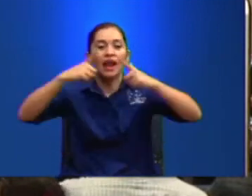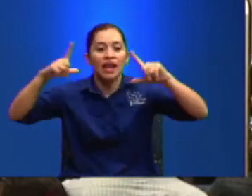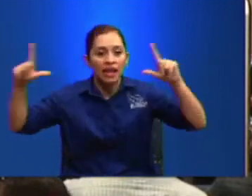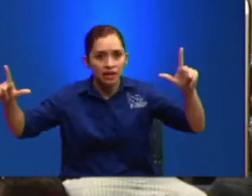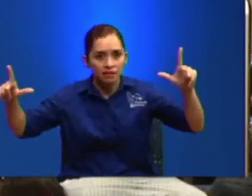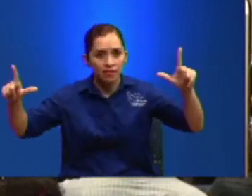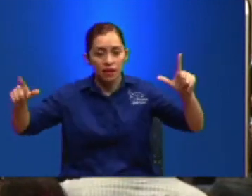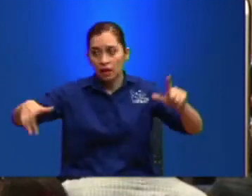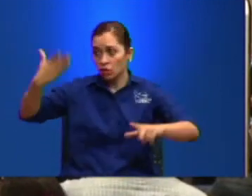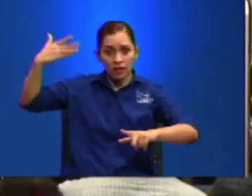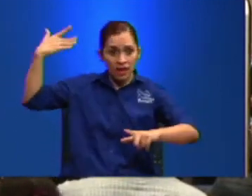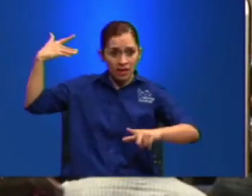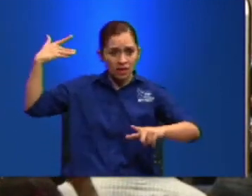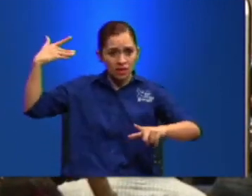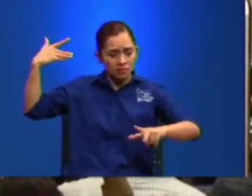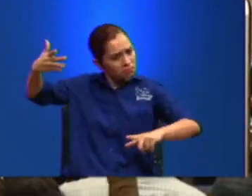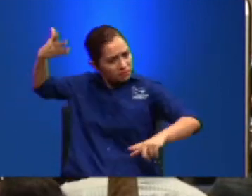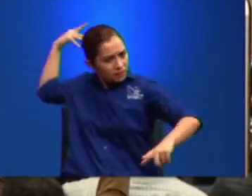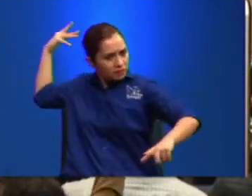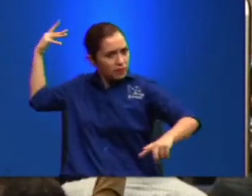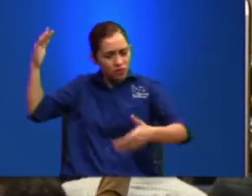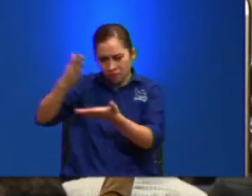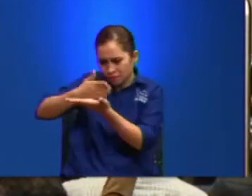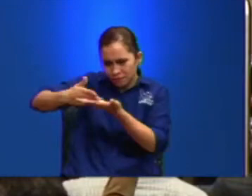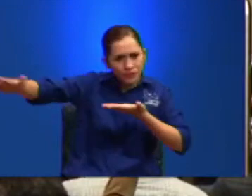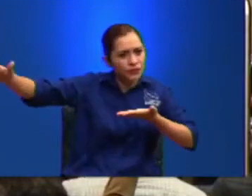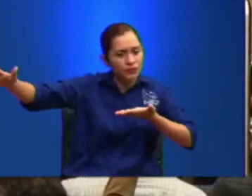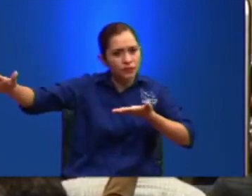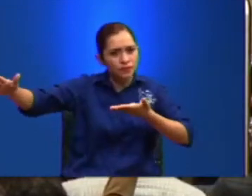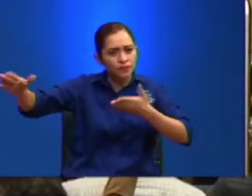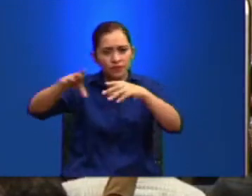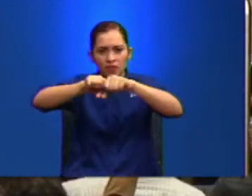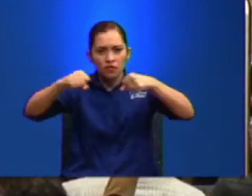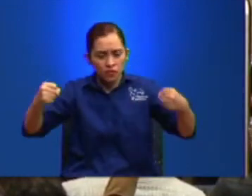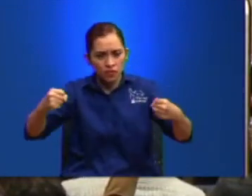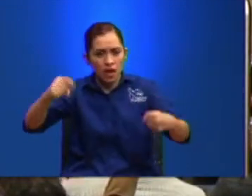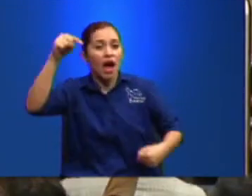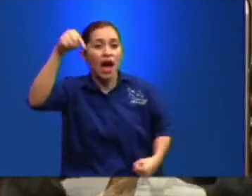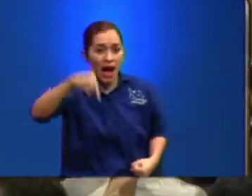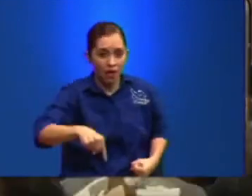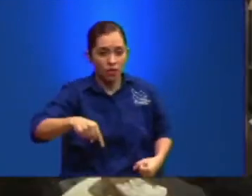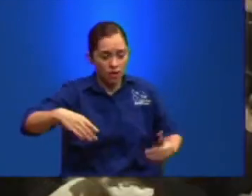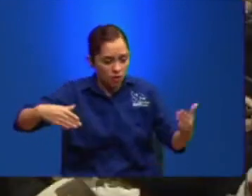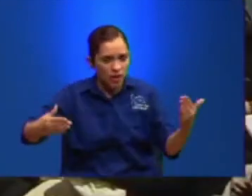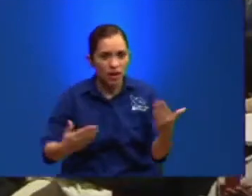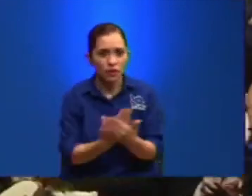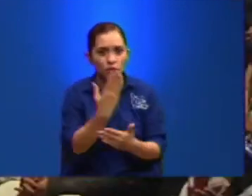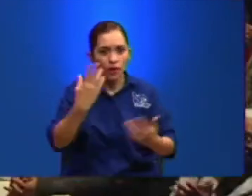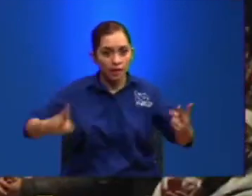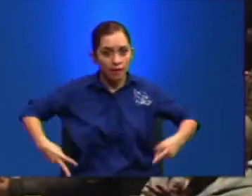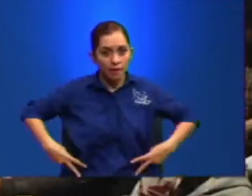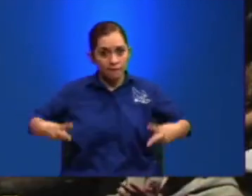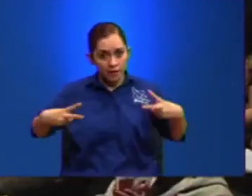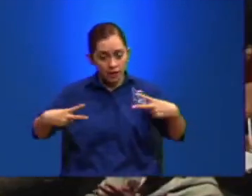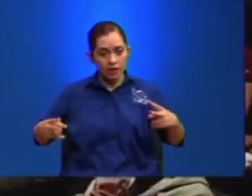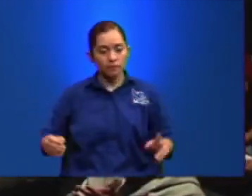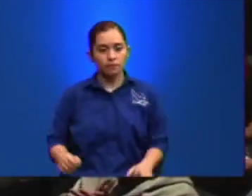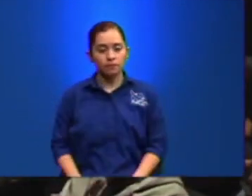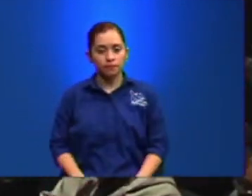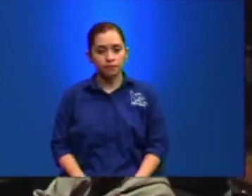ya pasó tiene que ser roto es una nueva oportunidad es una nueva vida ok sigamos